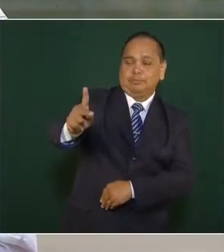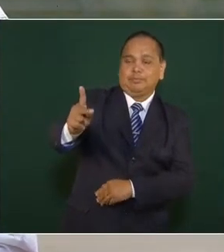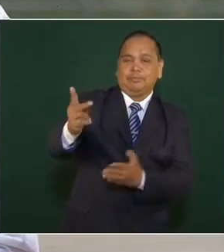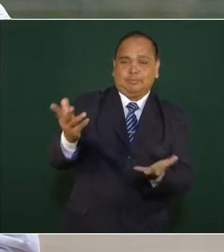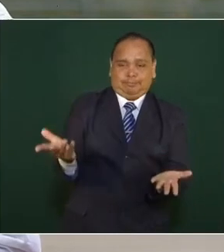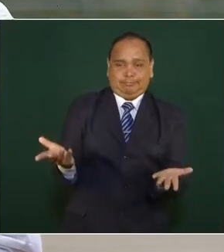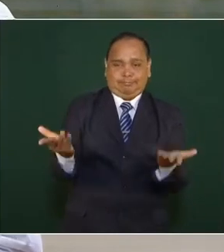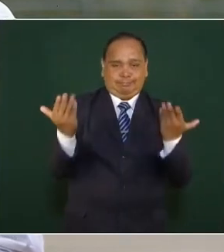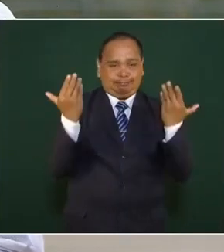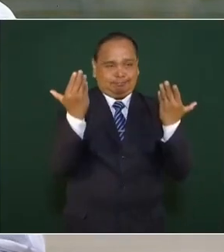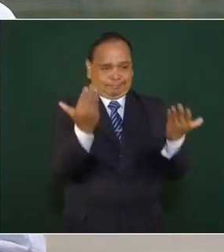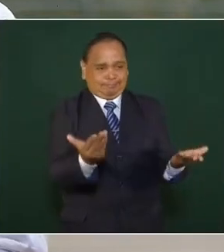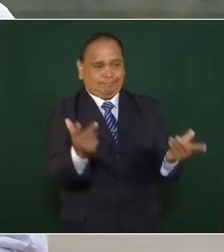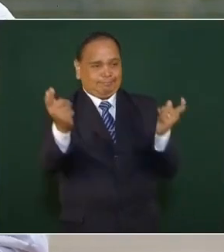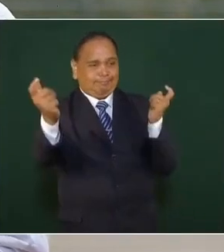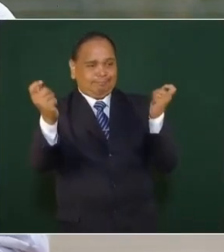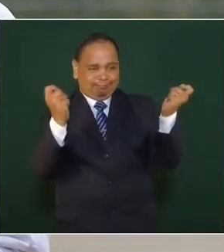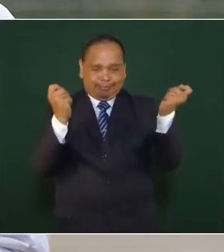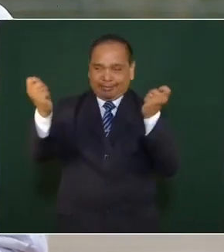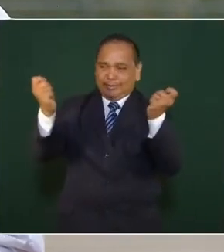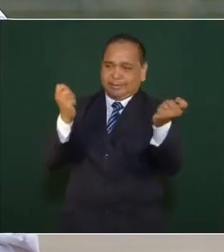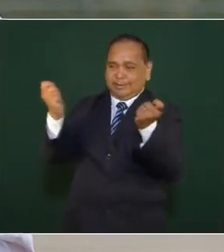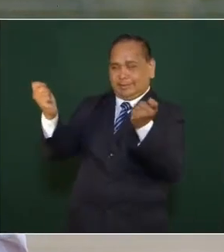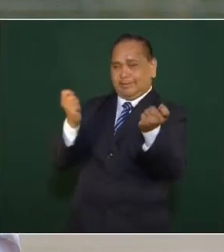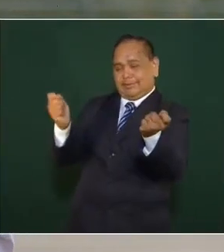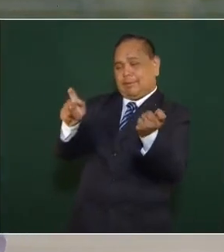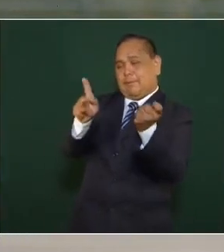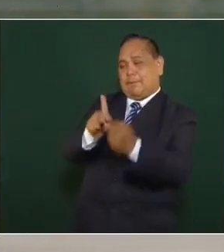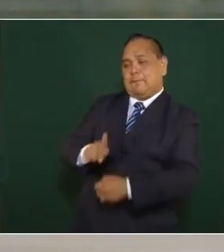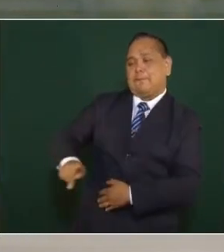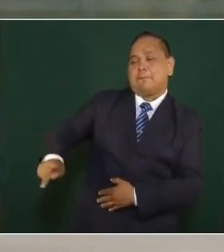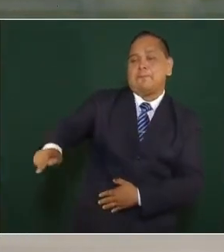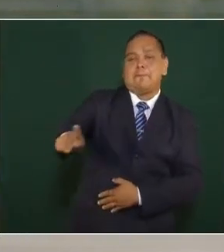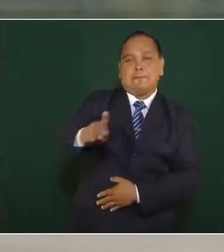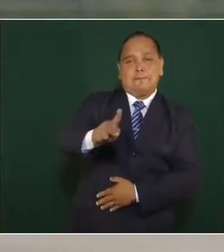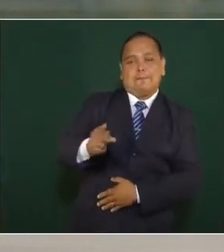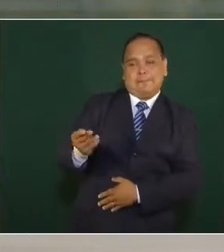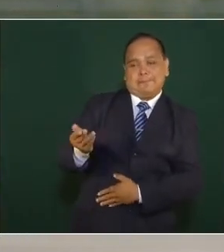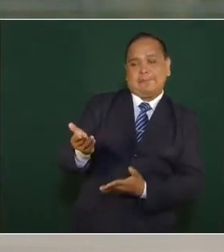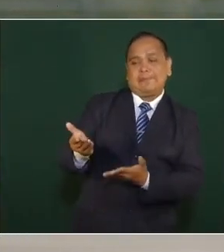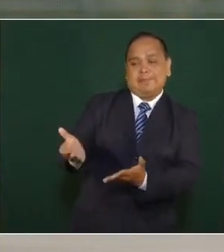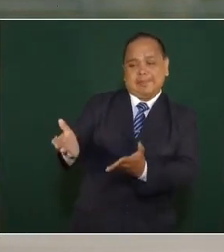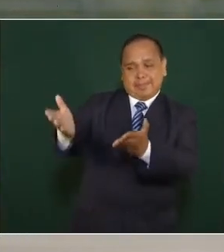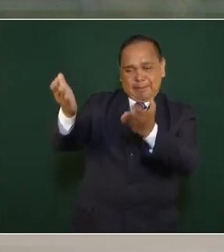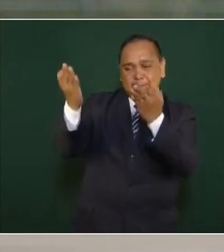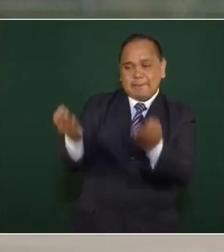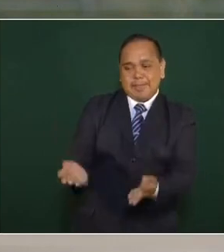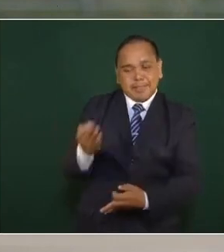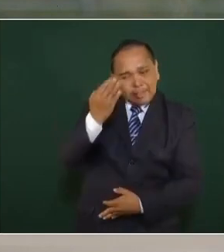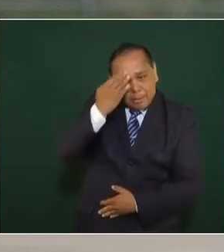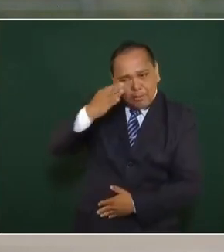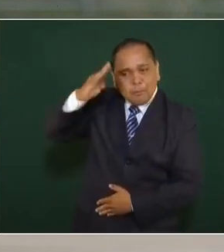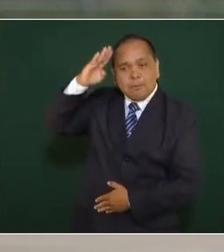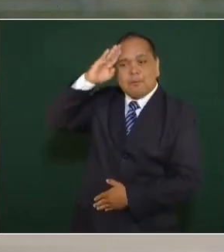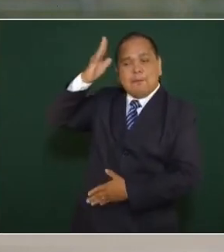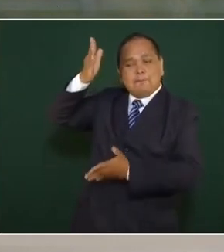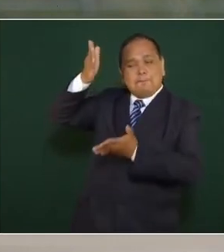en su calidad de dirigente del pueblo digno de Cuba.